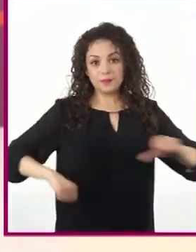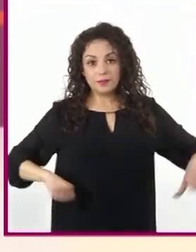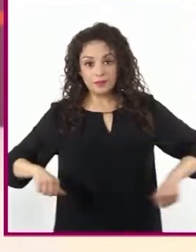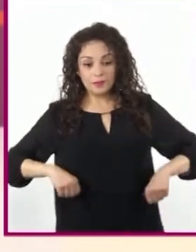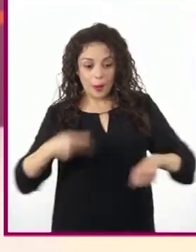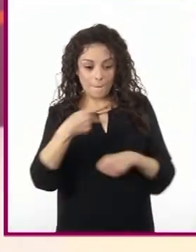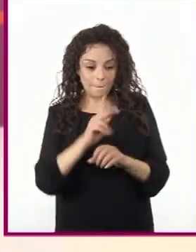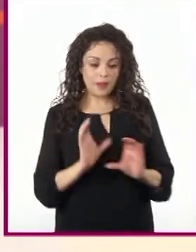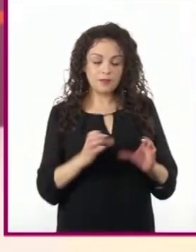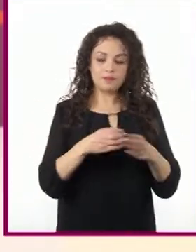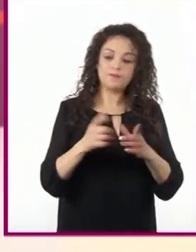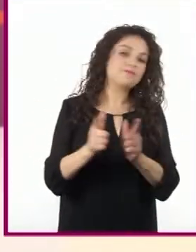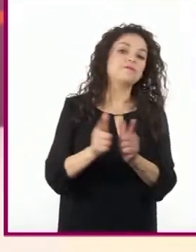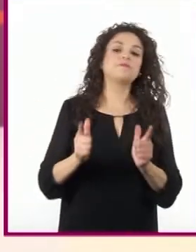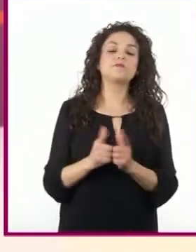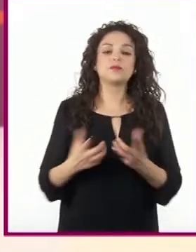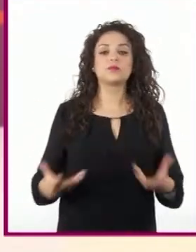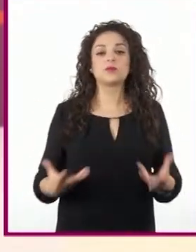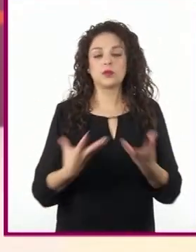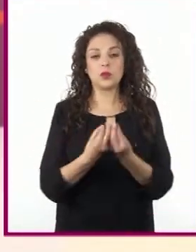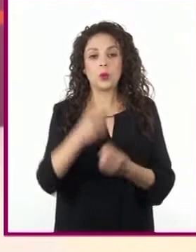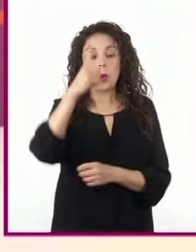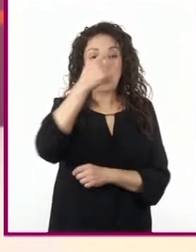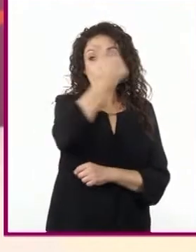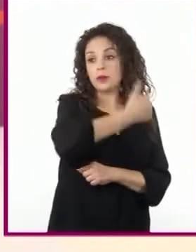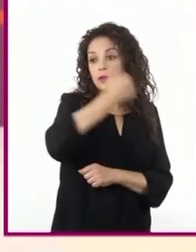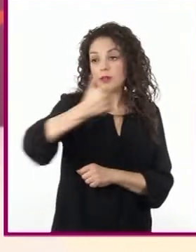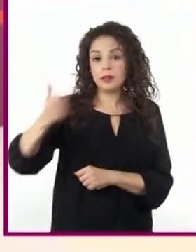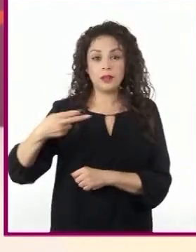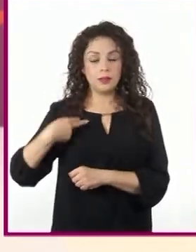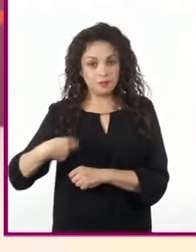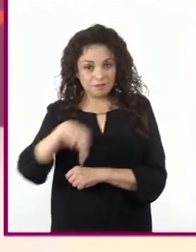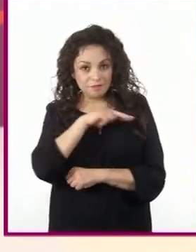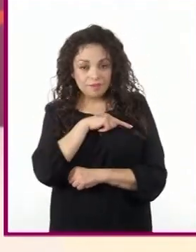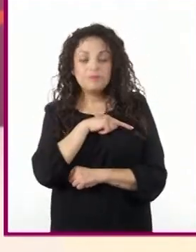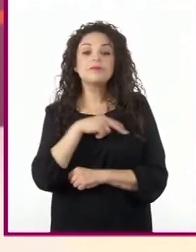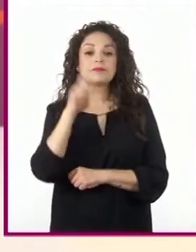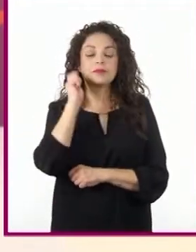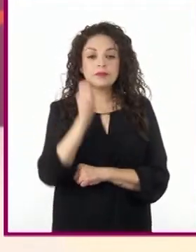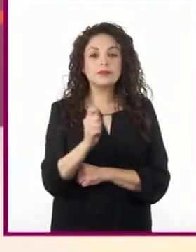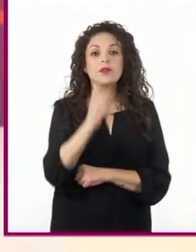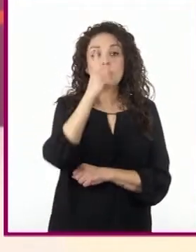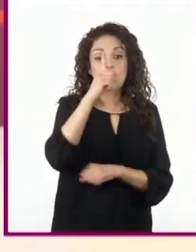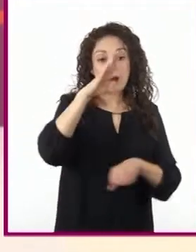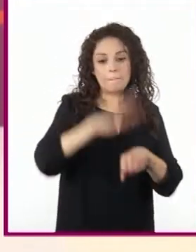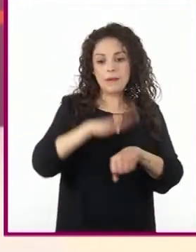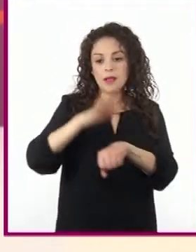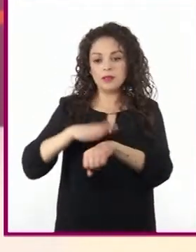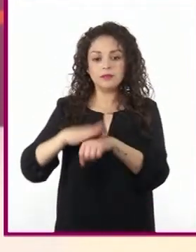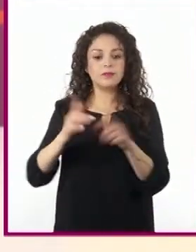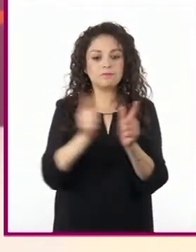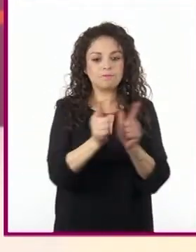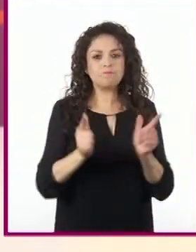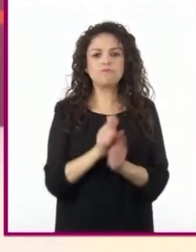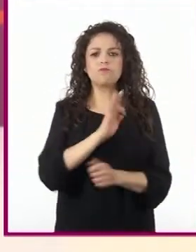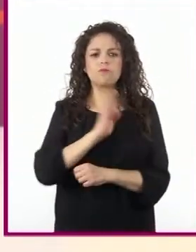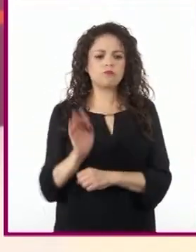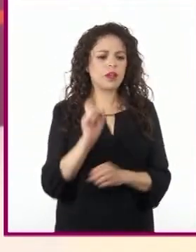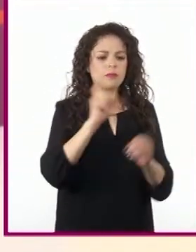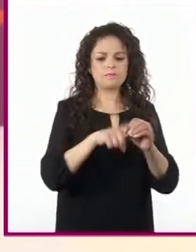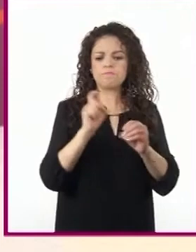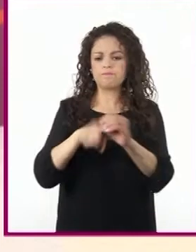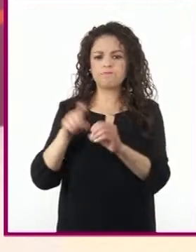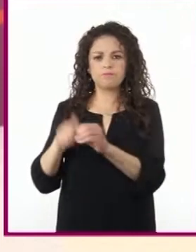conjunta. Cada una de nosotras y nosotros es parte de más de un grupo de pertenencia. Existen varios grupos